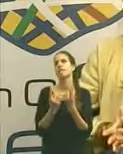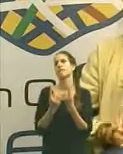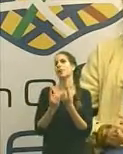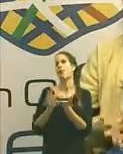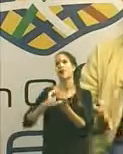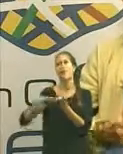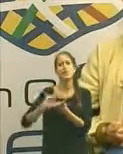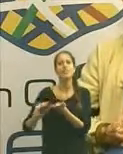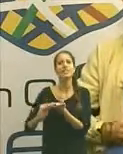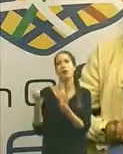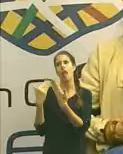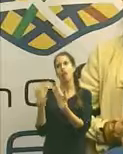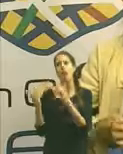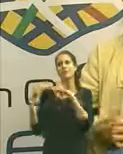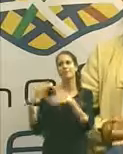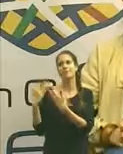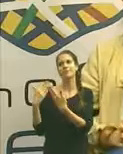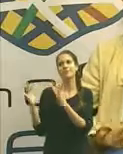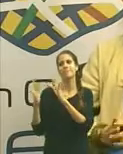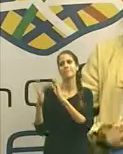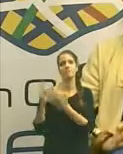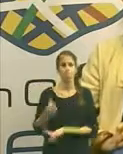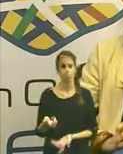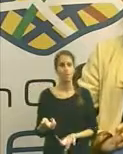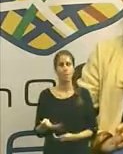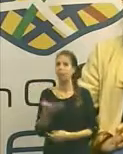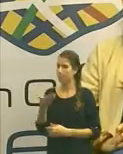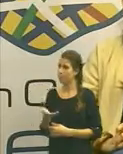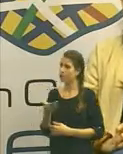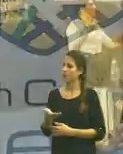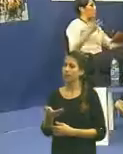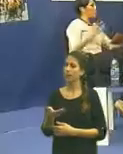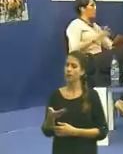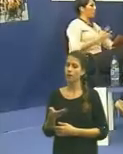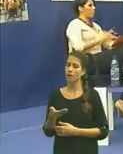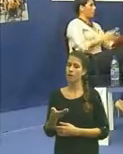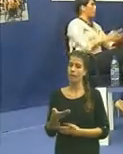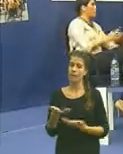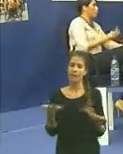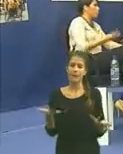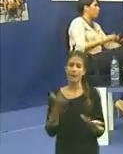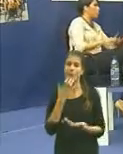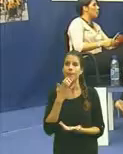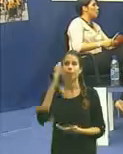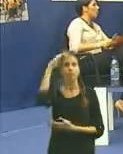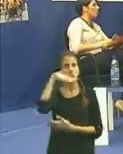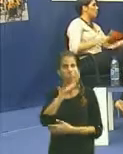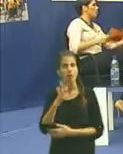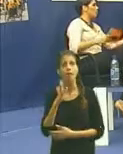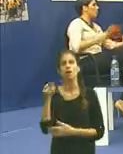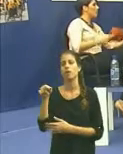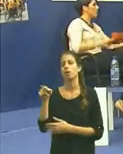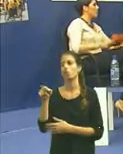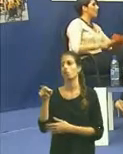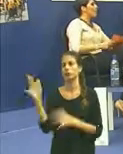estamos en la oficina y hablamos y bueno. Porque también es importante, ¿no?, que por ejemplo, normalmente los padres, ¿no?, que